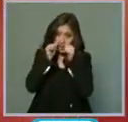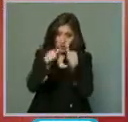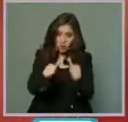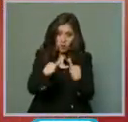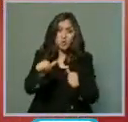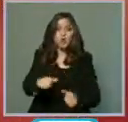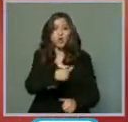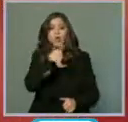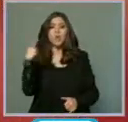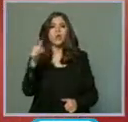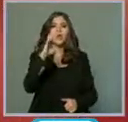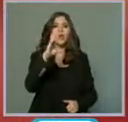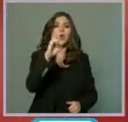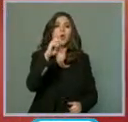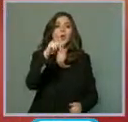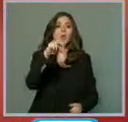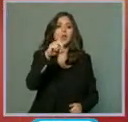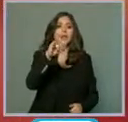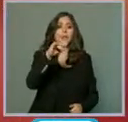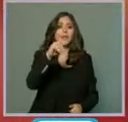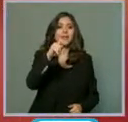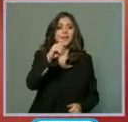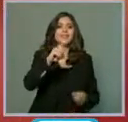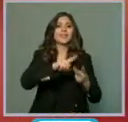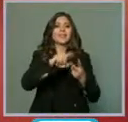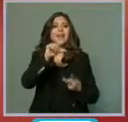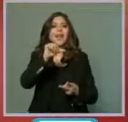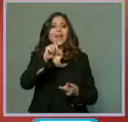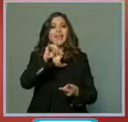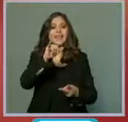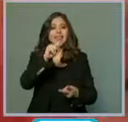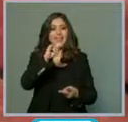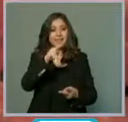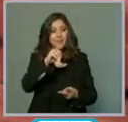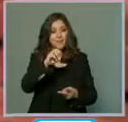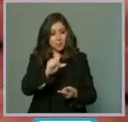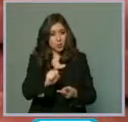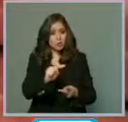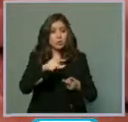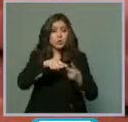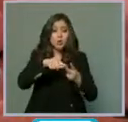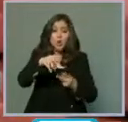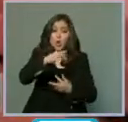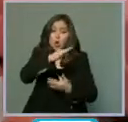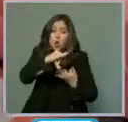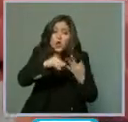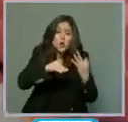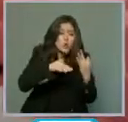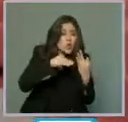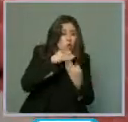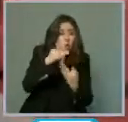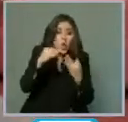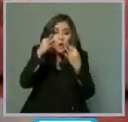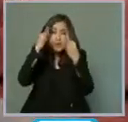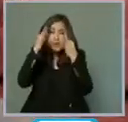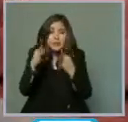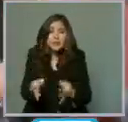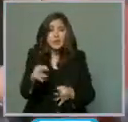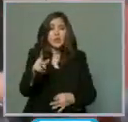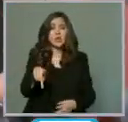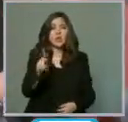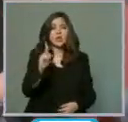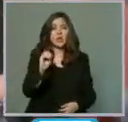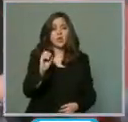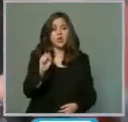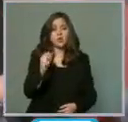y aditivos también que se usan en la preparación de alimentos son kosher, es decir, todos, absolutamente todos son kosher. Un poco me quedo